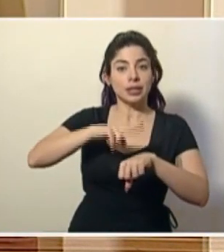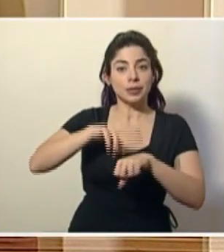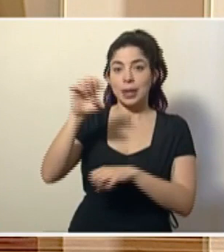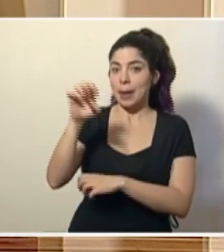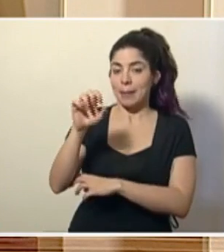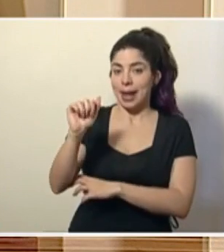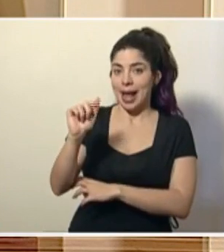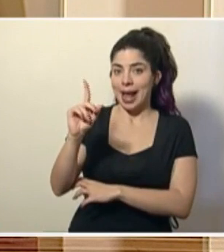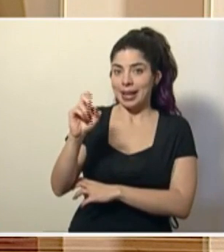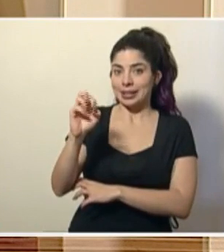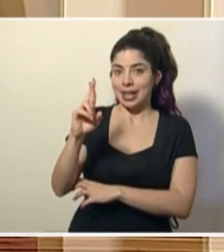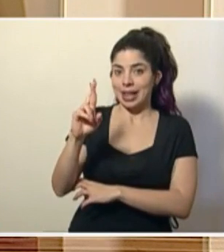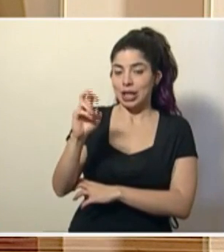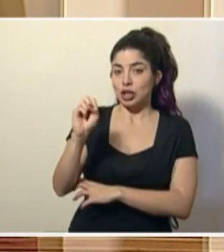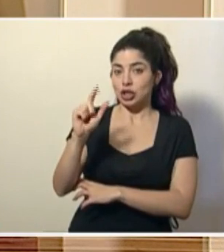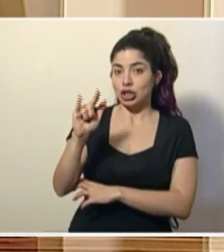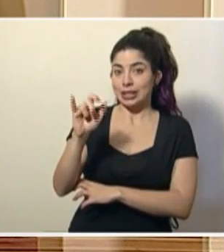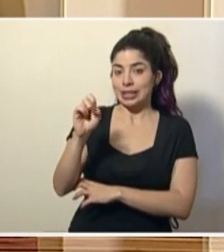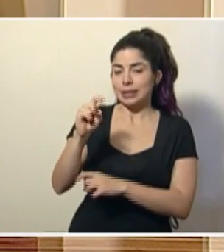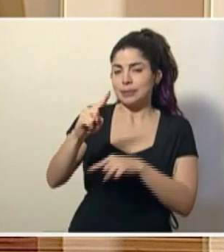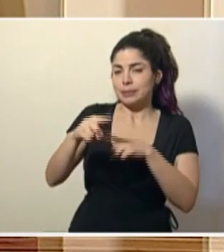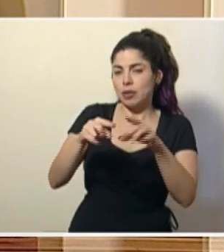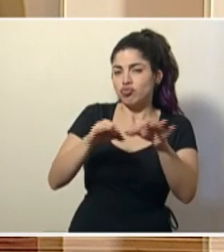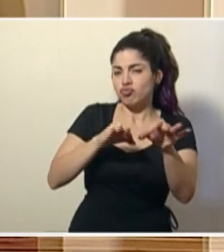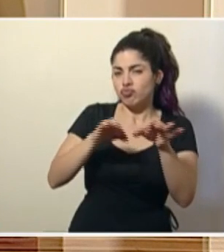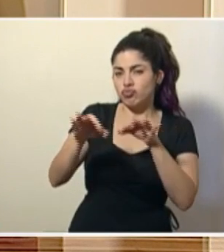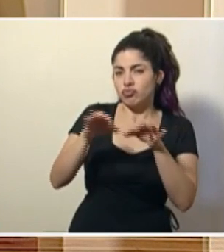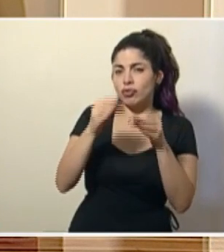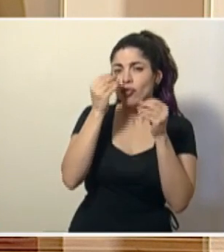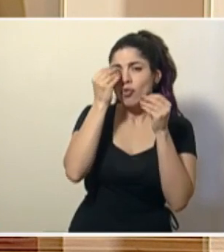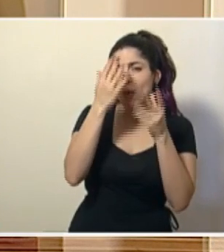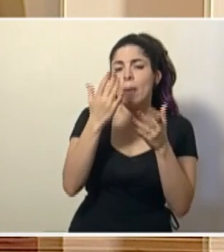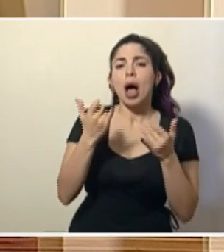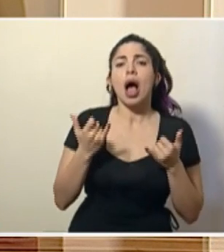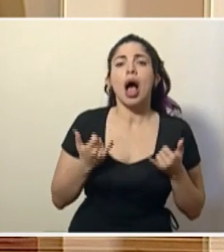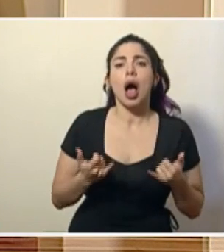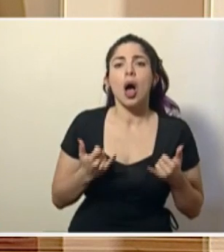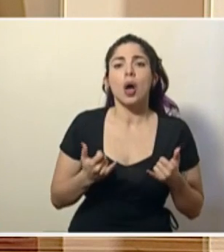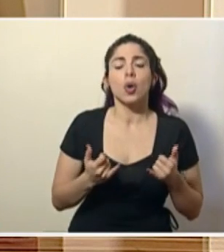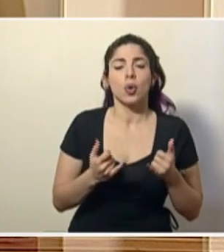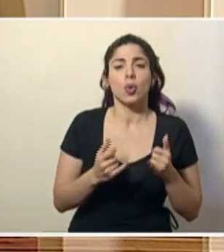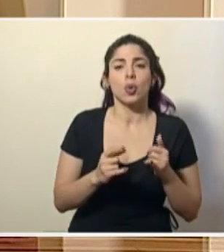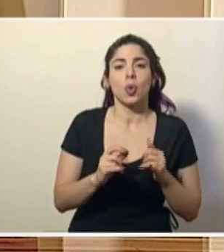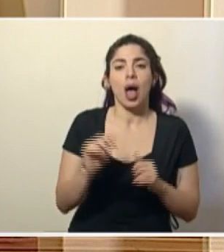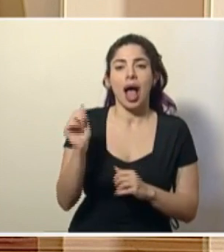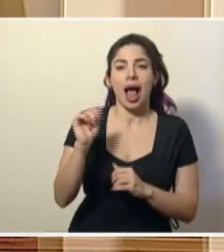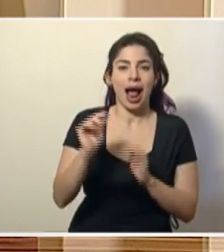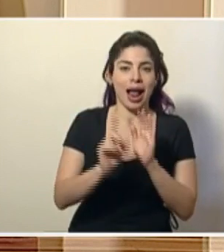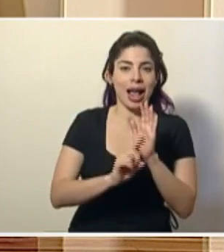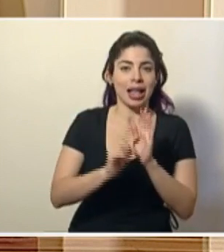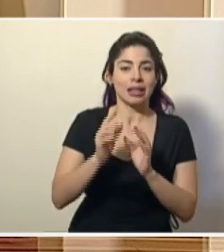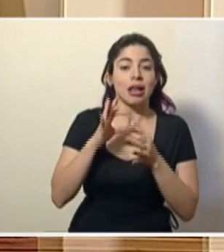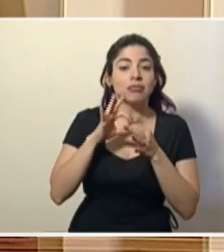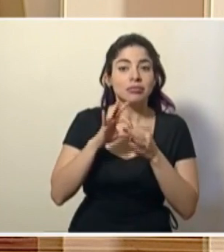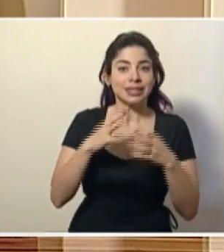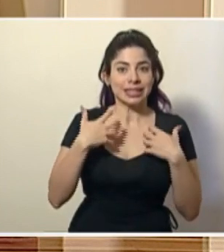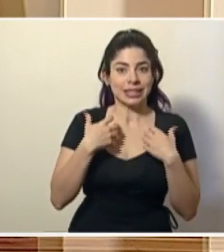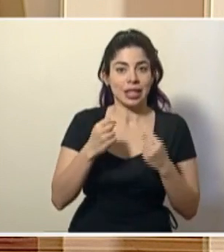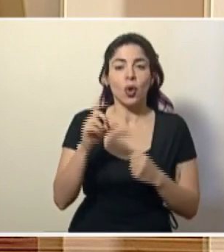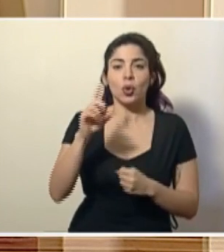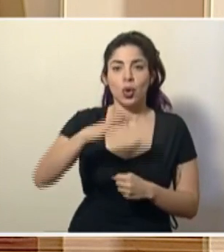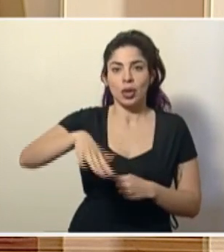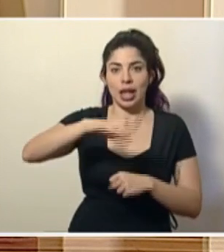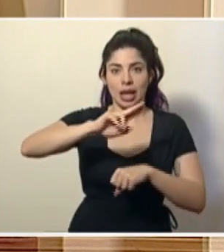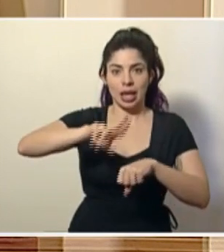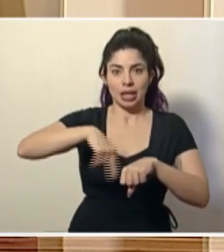de Emergencias, don Alexander Solís, nos brinda una actualización de los estados de alerta sanitaria para el Cantón